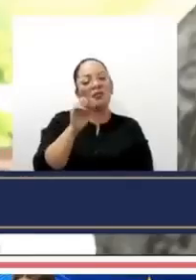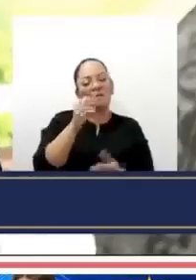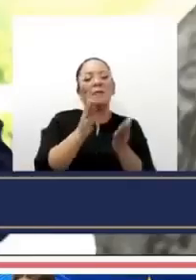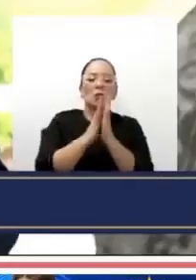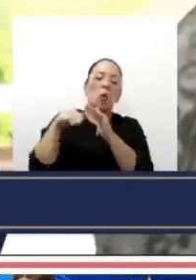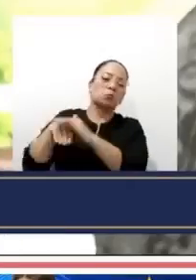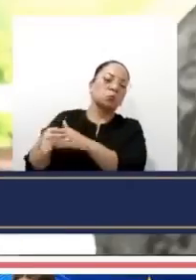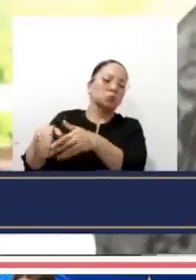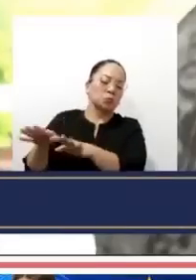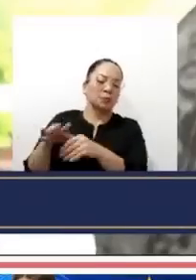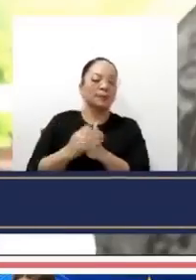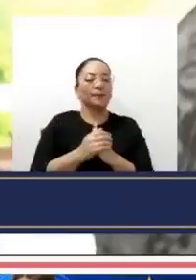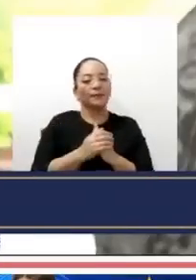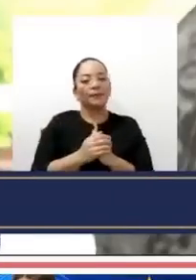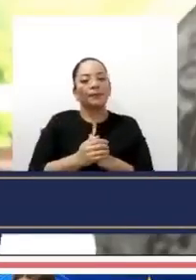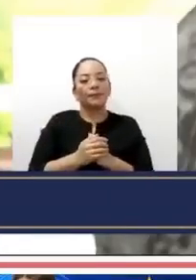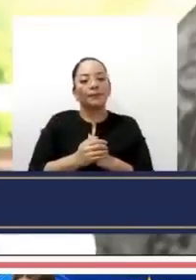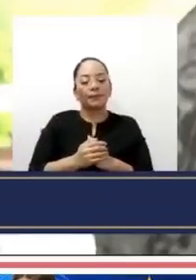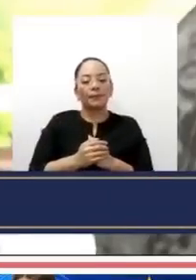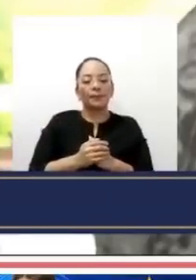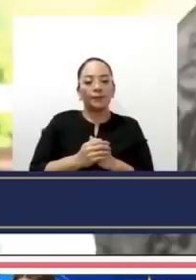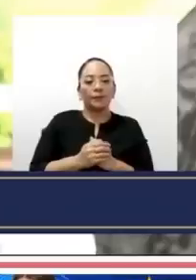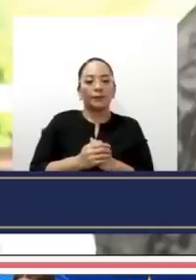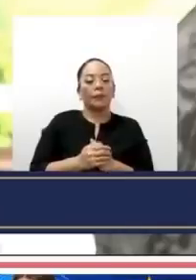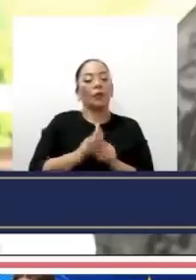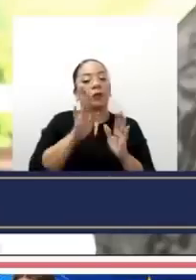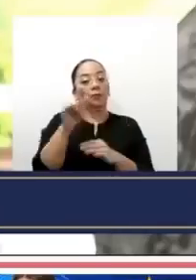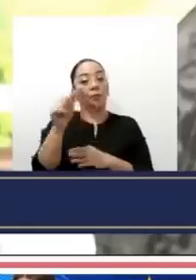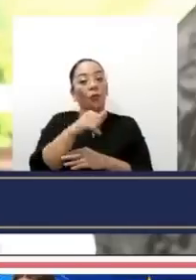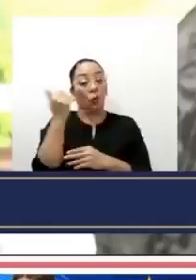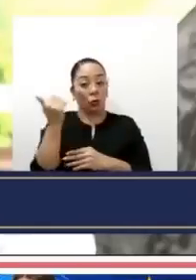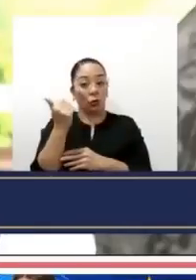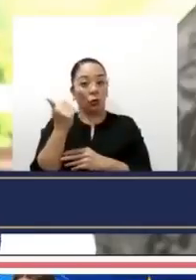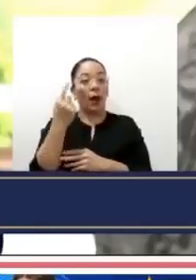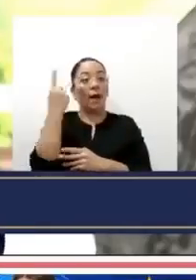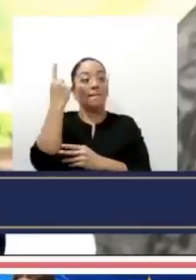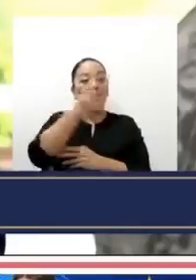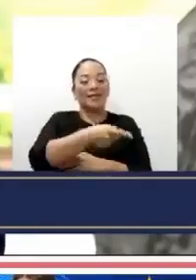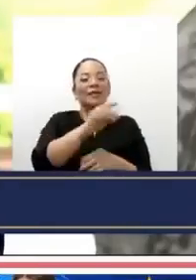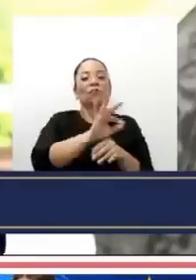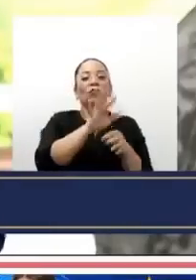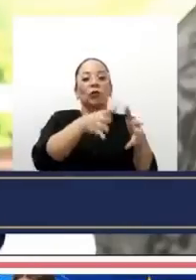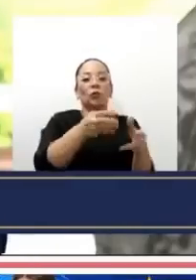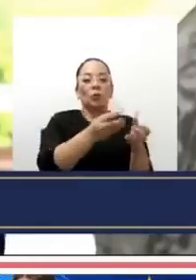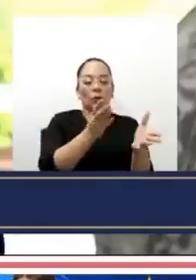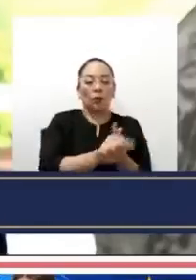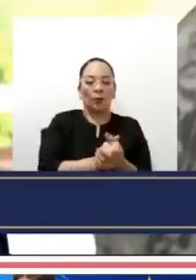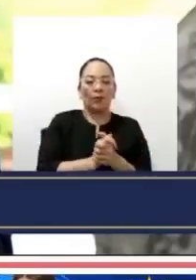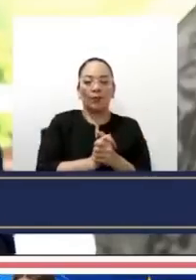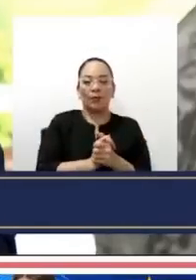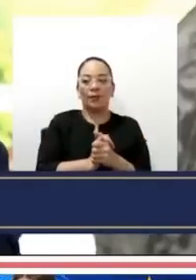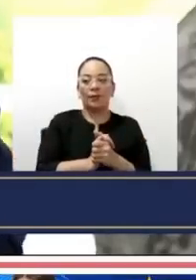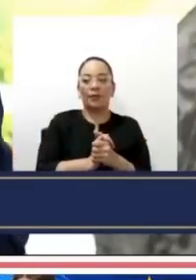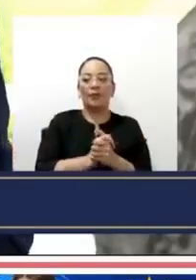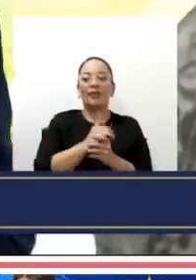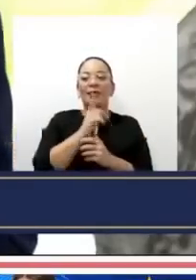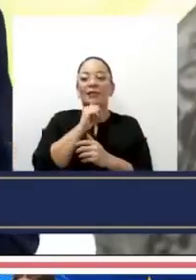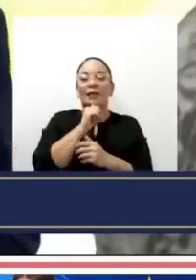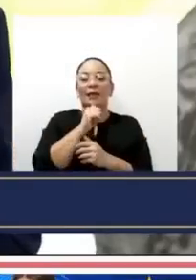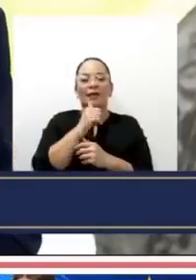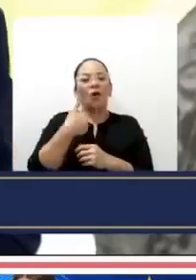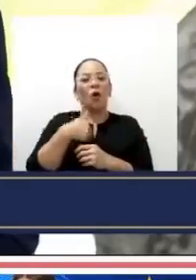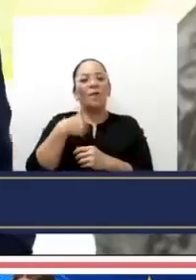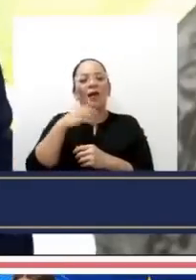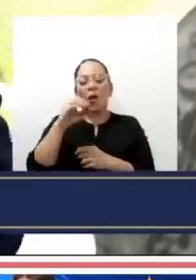Ok. El siguiente es una amenaza a funcionario público. Usted, esta es la que hace el señor Osuna,